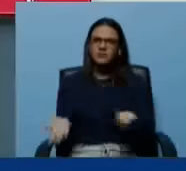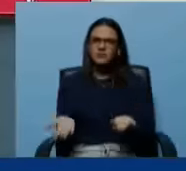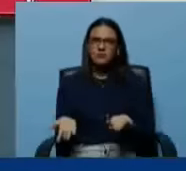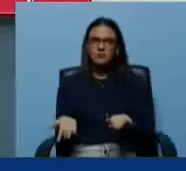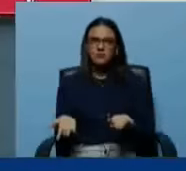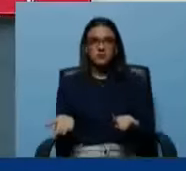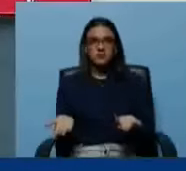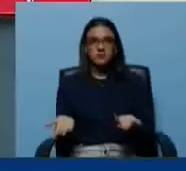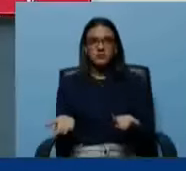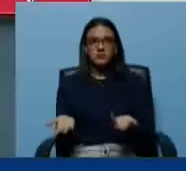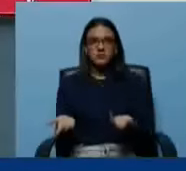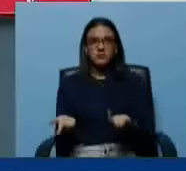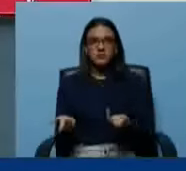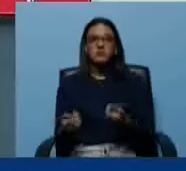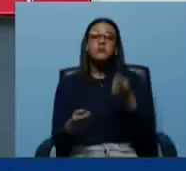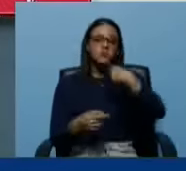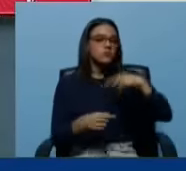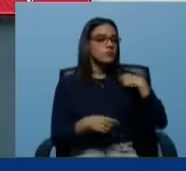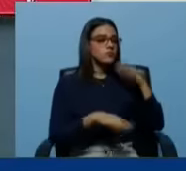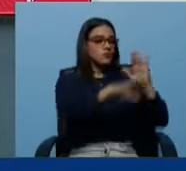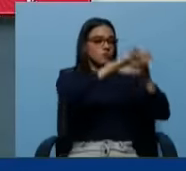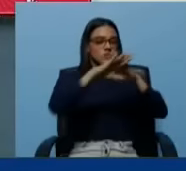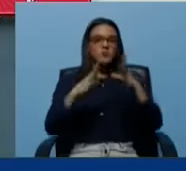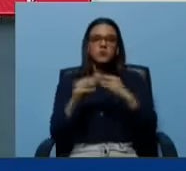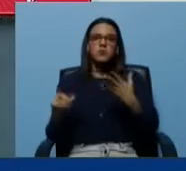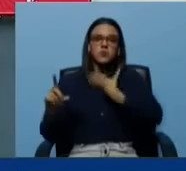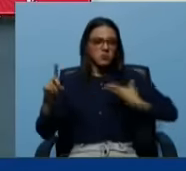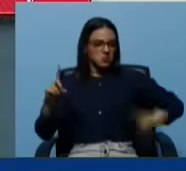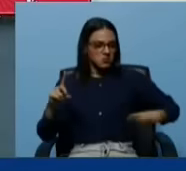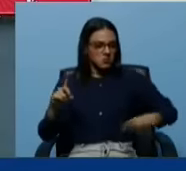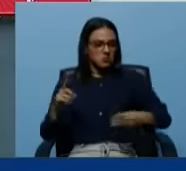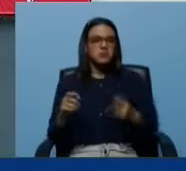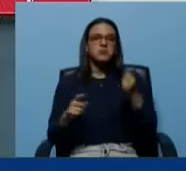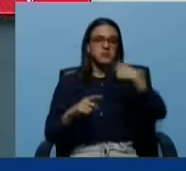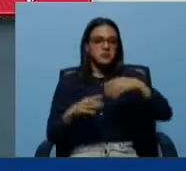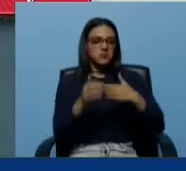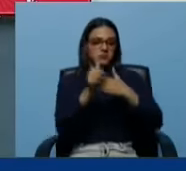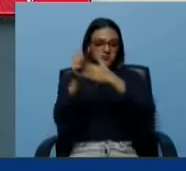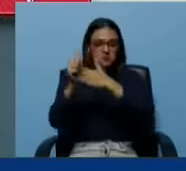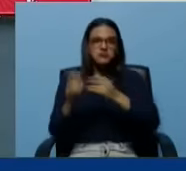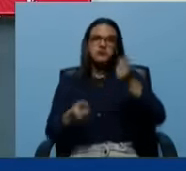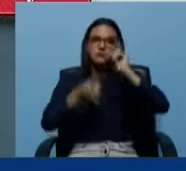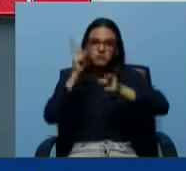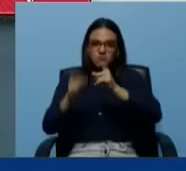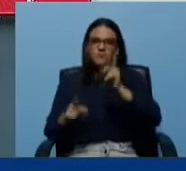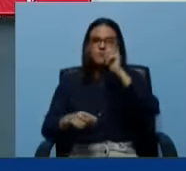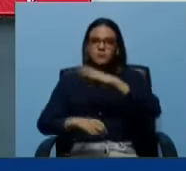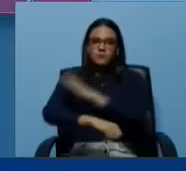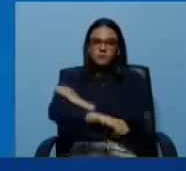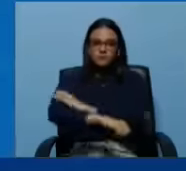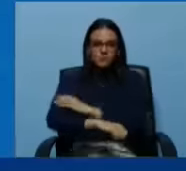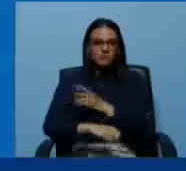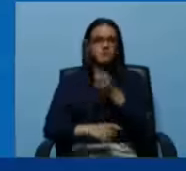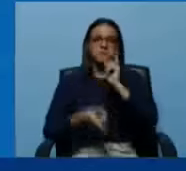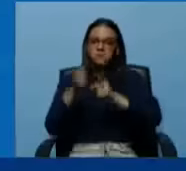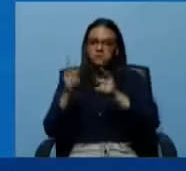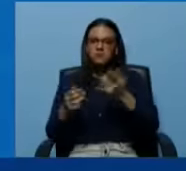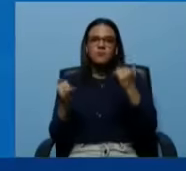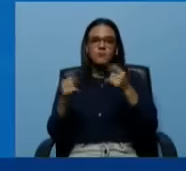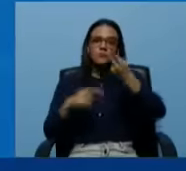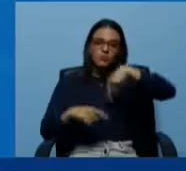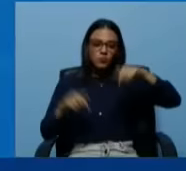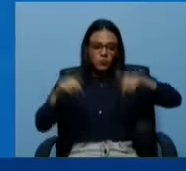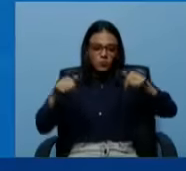Compañeros presidentes, primeros ministros, compañeros y compañeras, hoy está muy